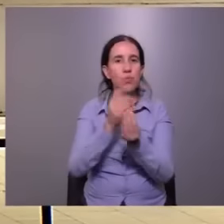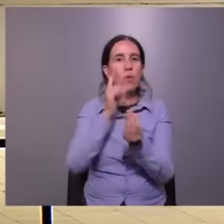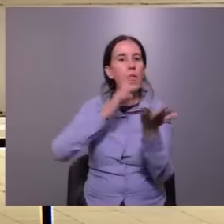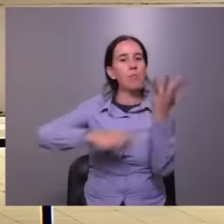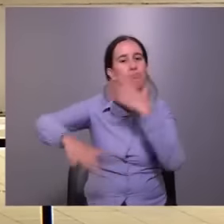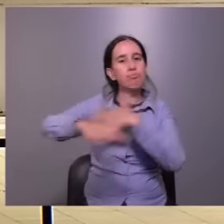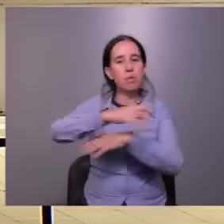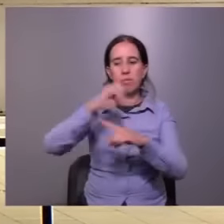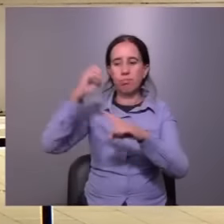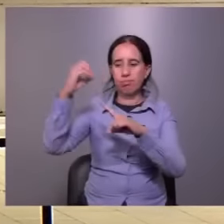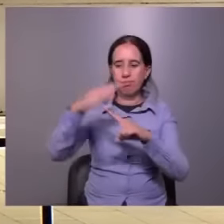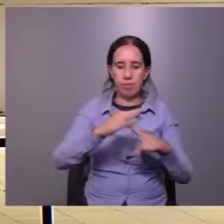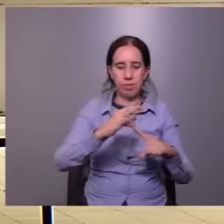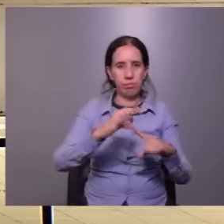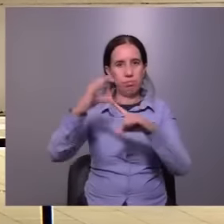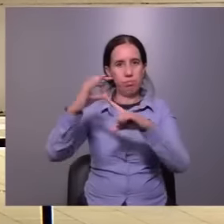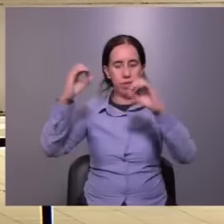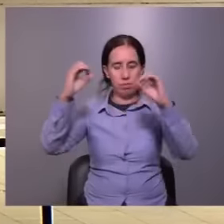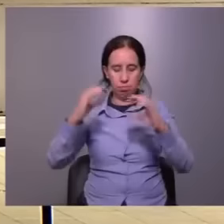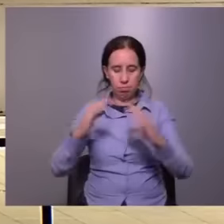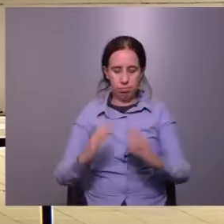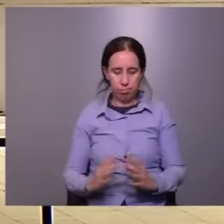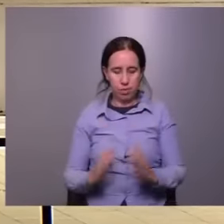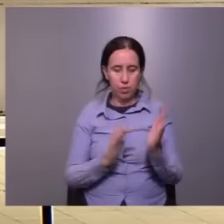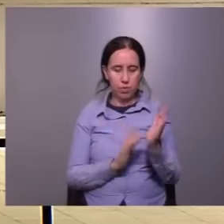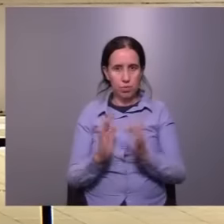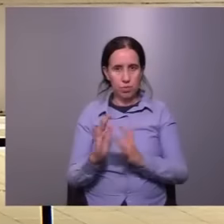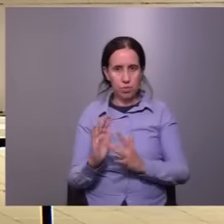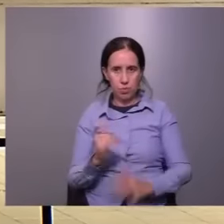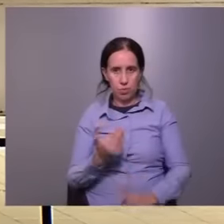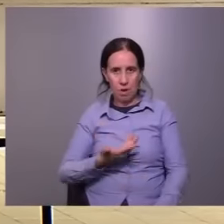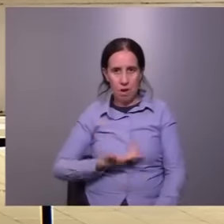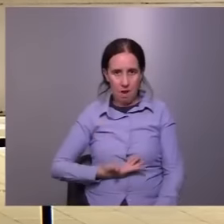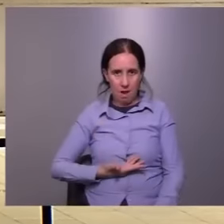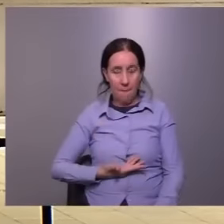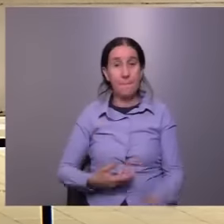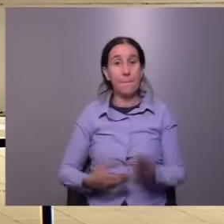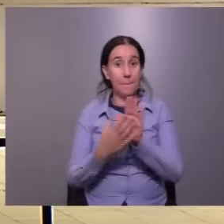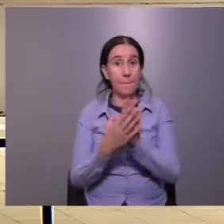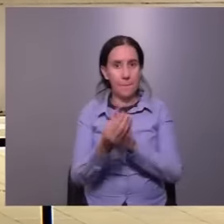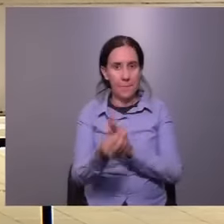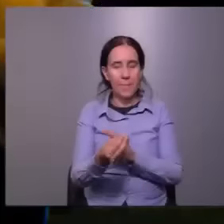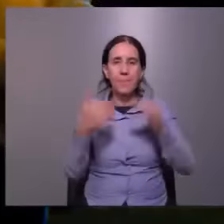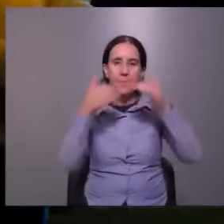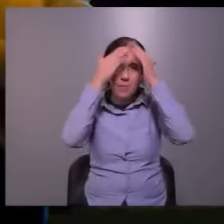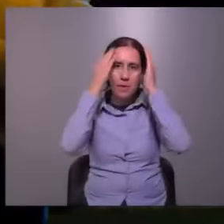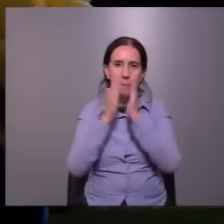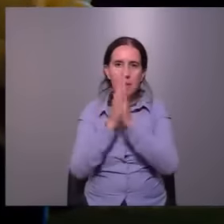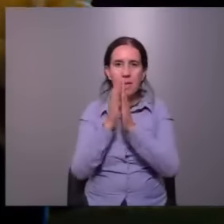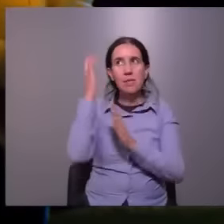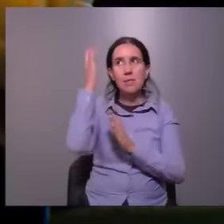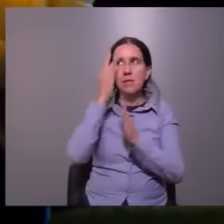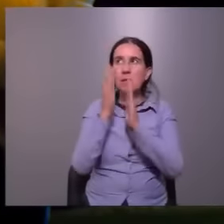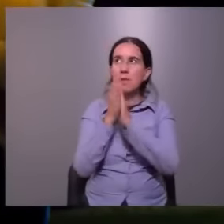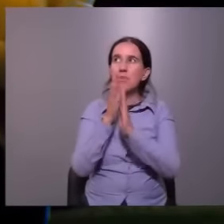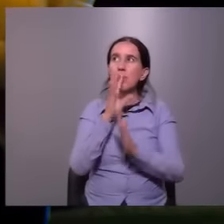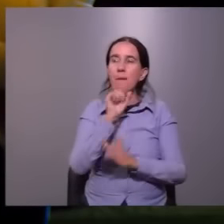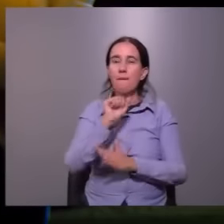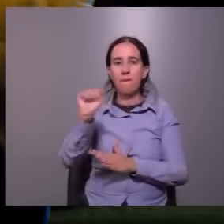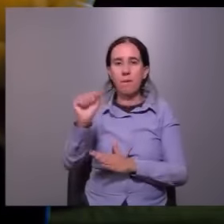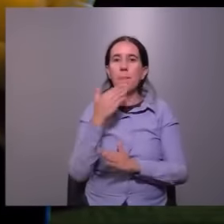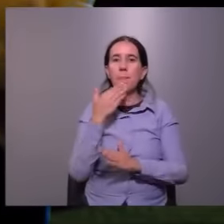Amém. Dios te salve, María, llena eres de gracia, el Señor es contigo. Bendita tú eres entre todas las mujeres,